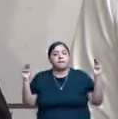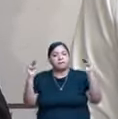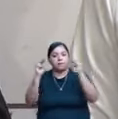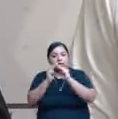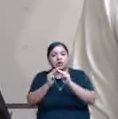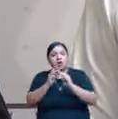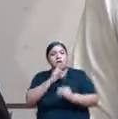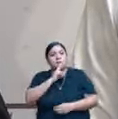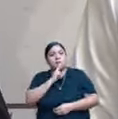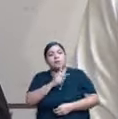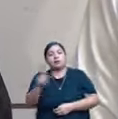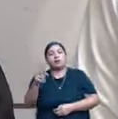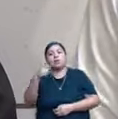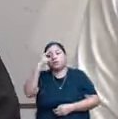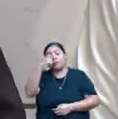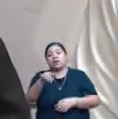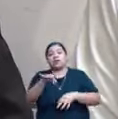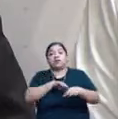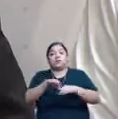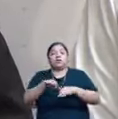establecerse generando empleos.